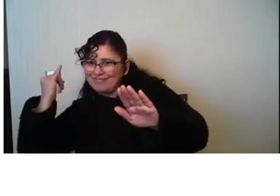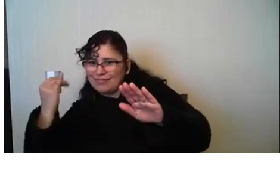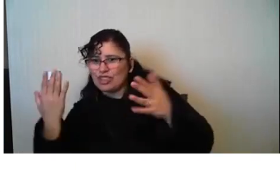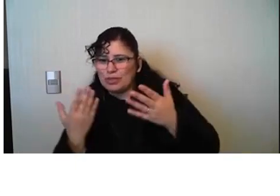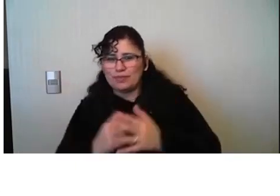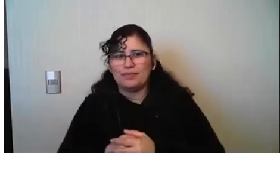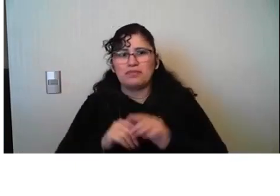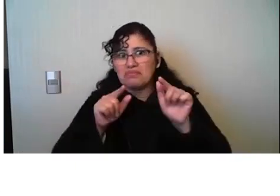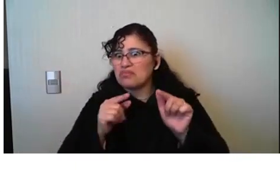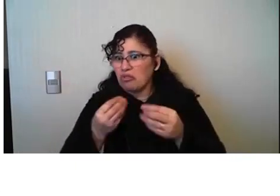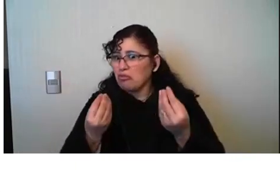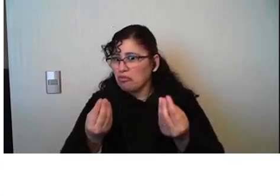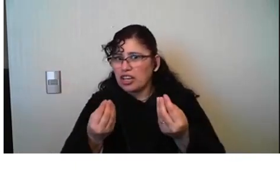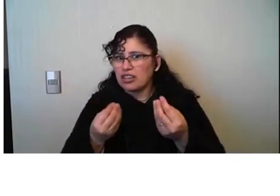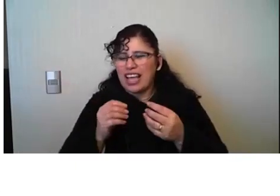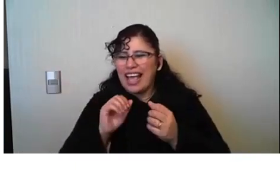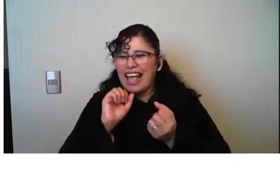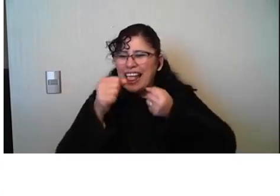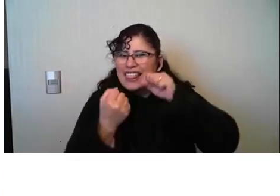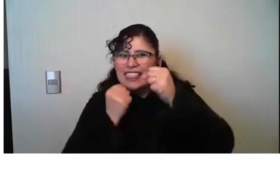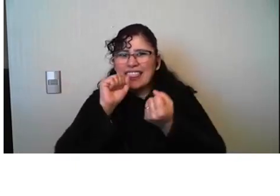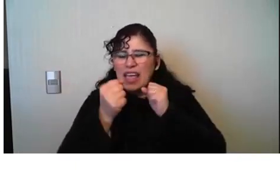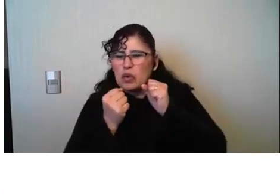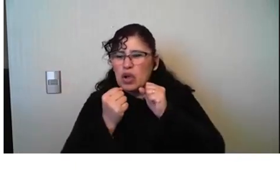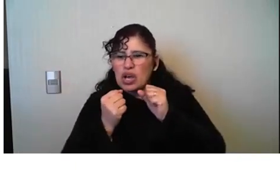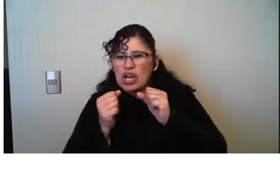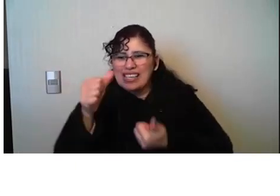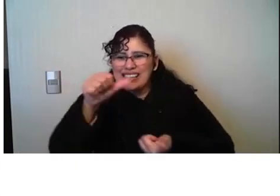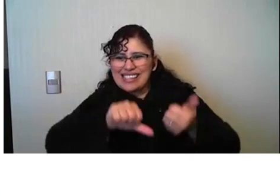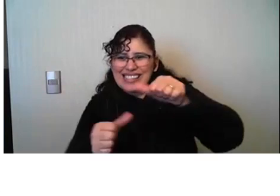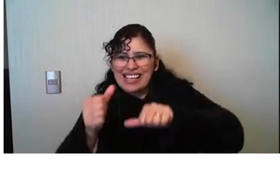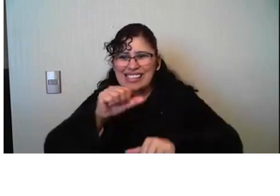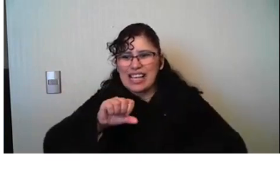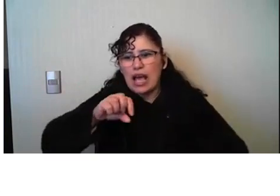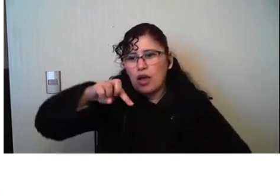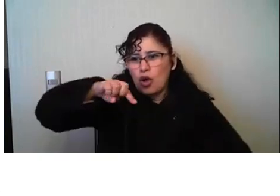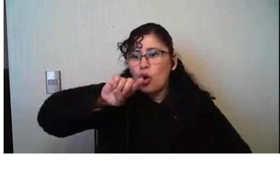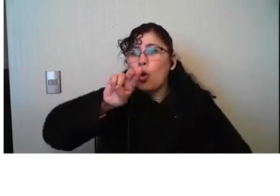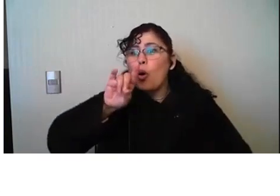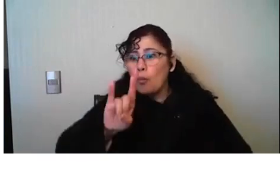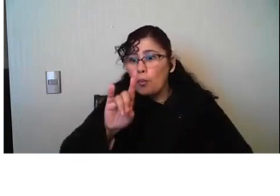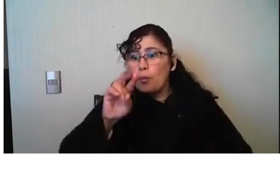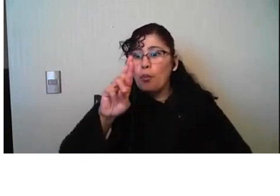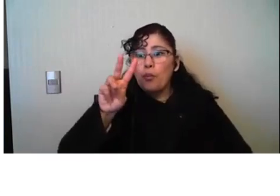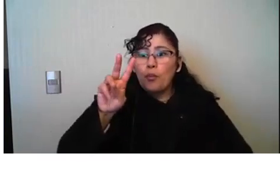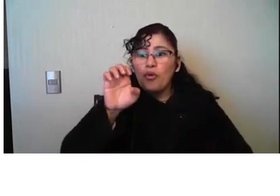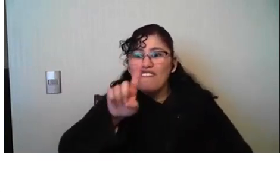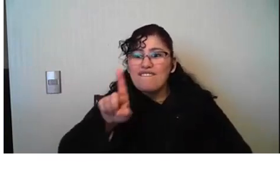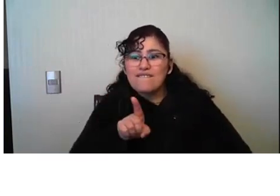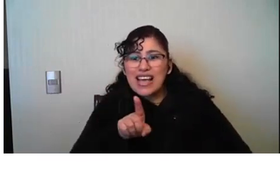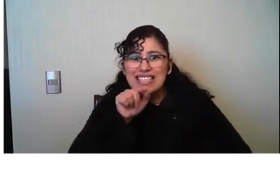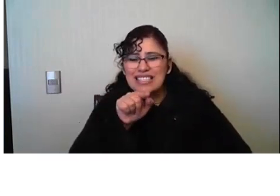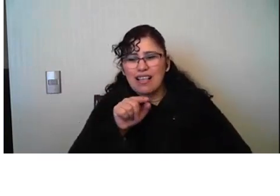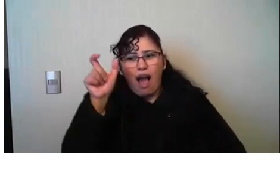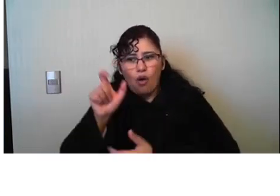es neurociencia de Purves, Purves, con V, ¿ya? Neurociencia de